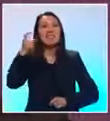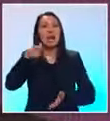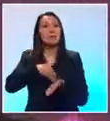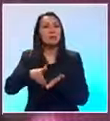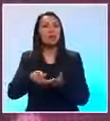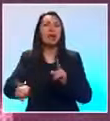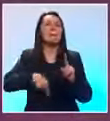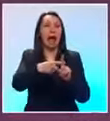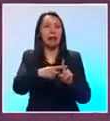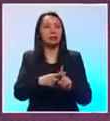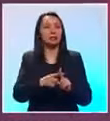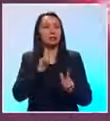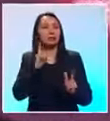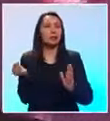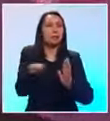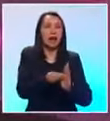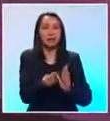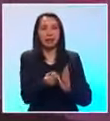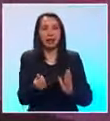más.